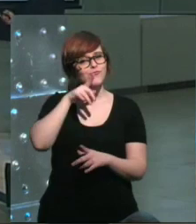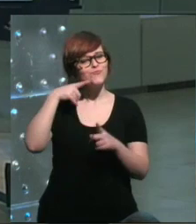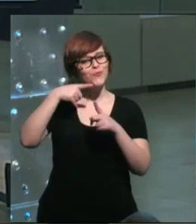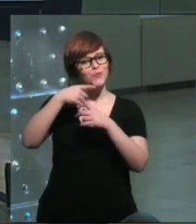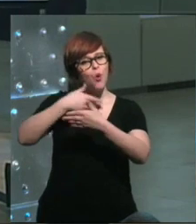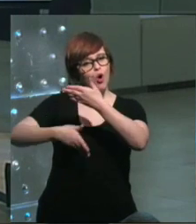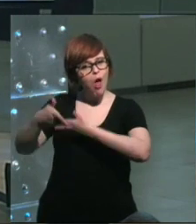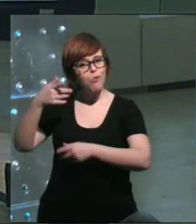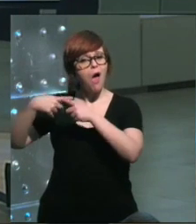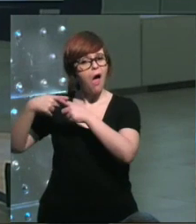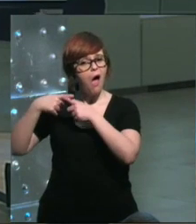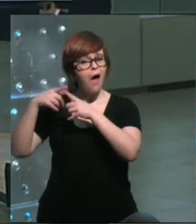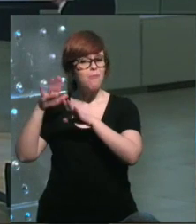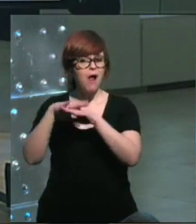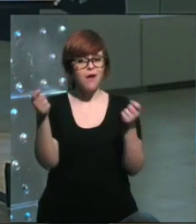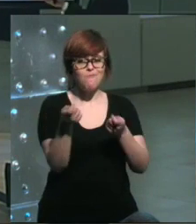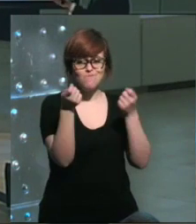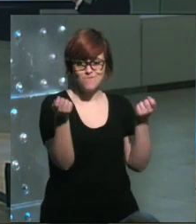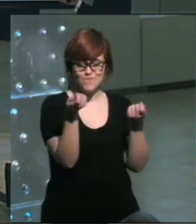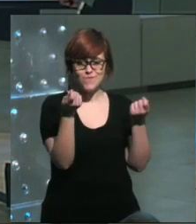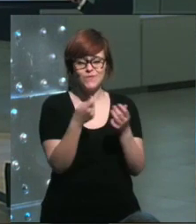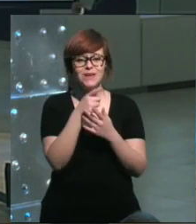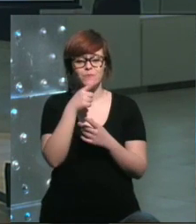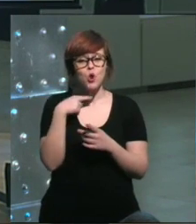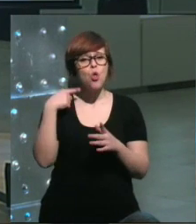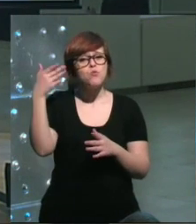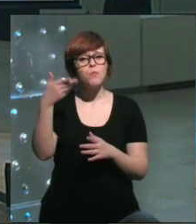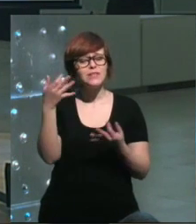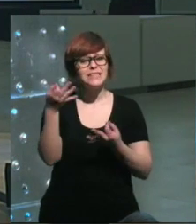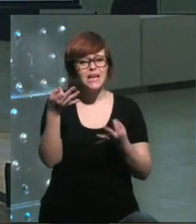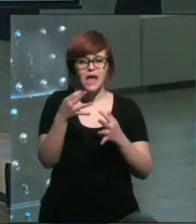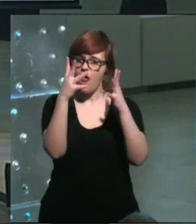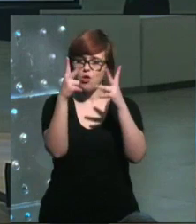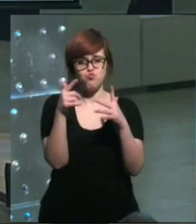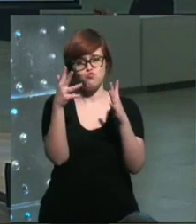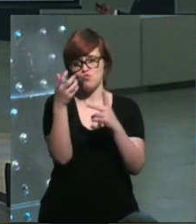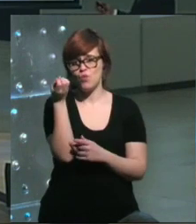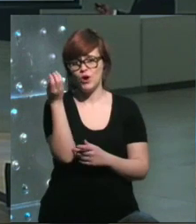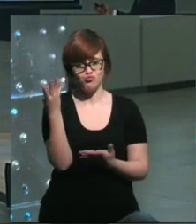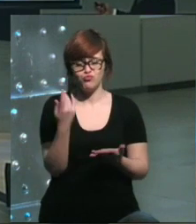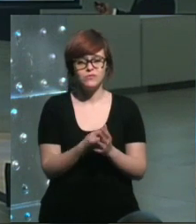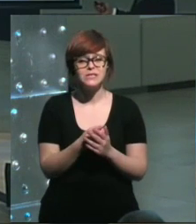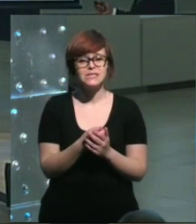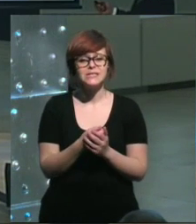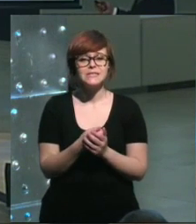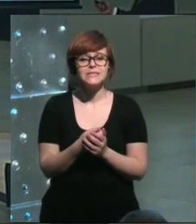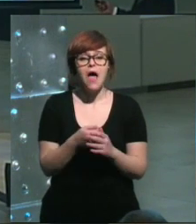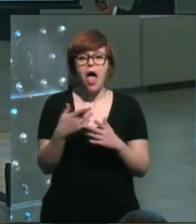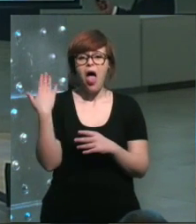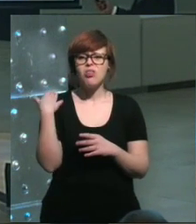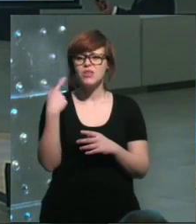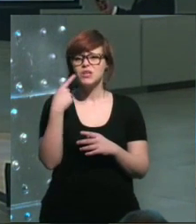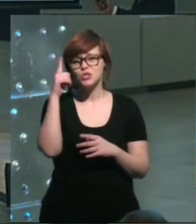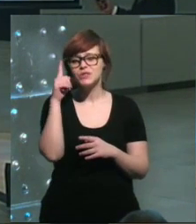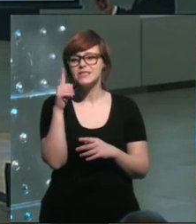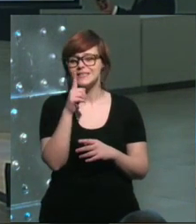la campaña. Y al final, lo que hablaba de los números, el data mining de las redes. No sé si he hablado aquí antes del tema